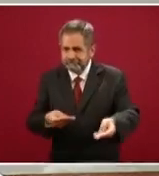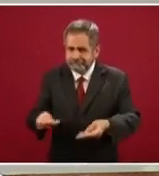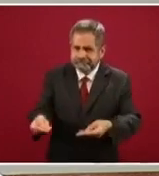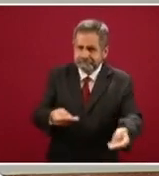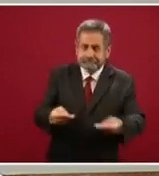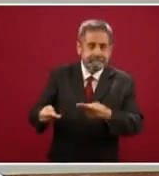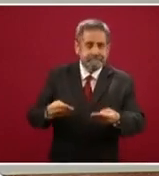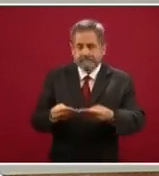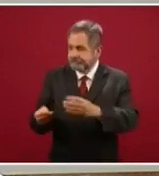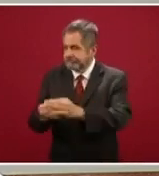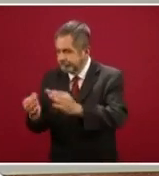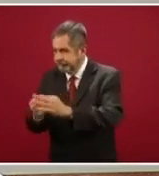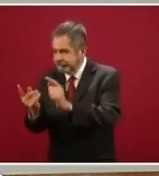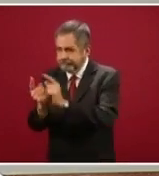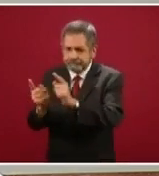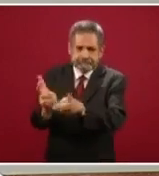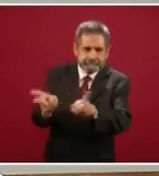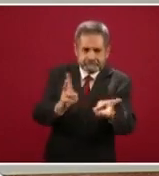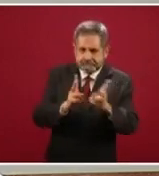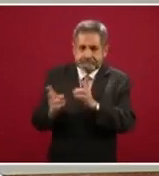porque había que hablarle a la gente.